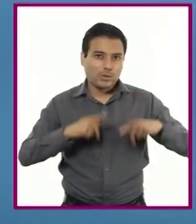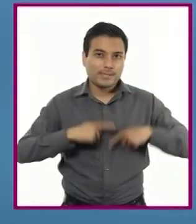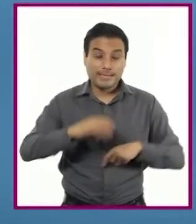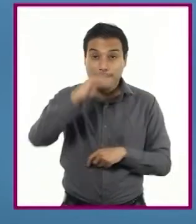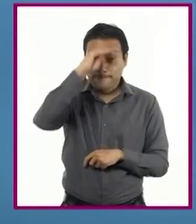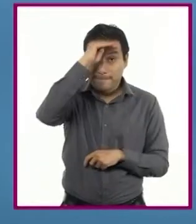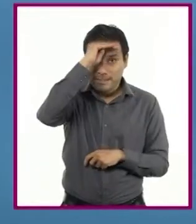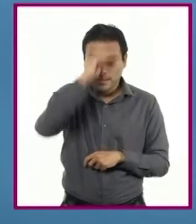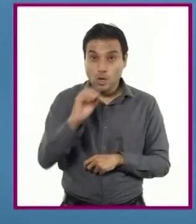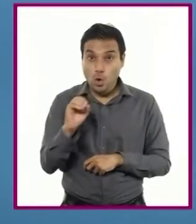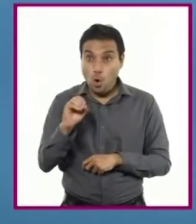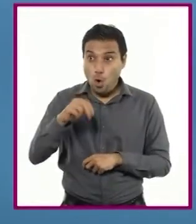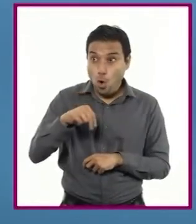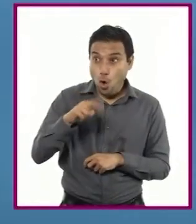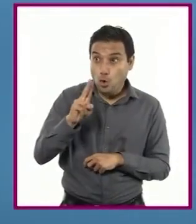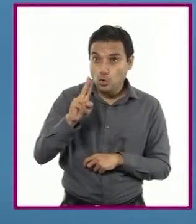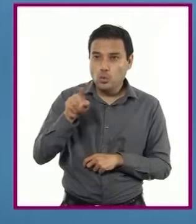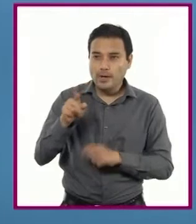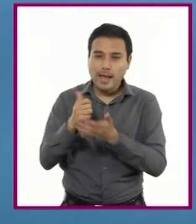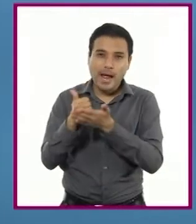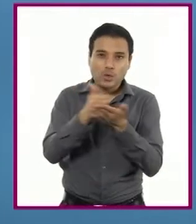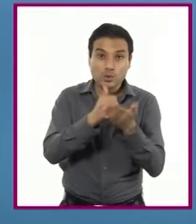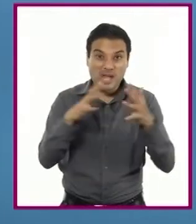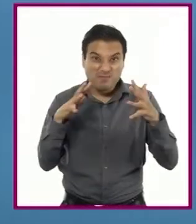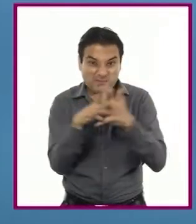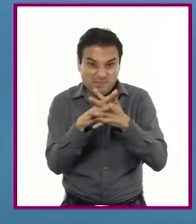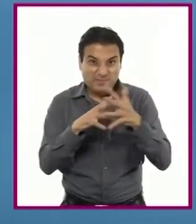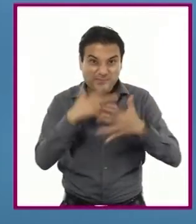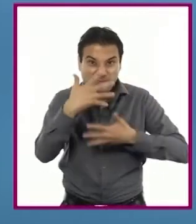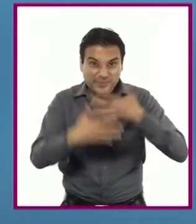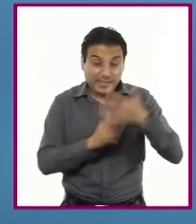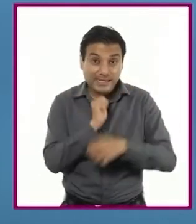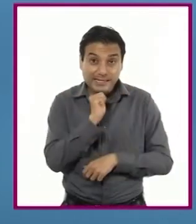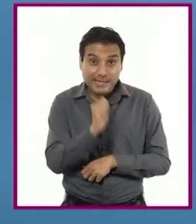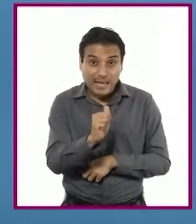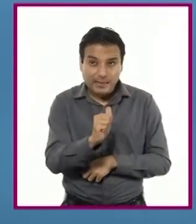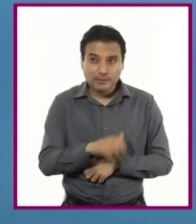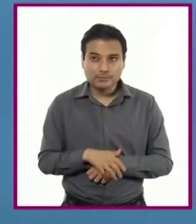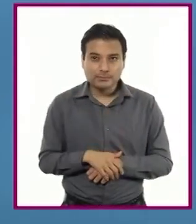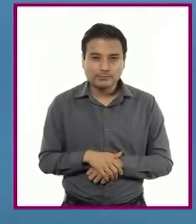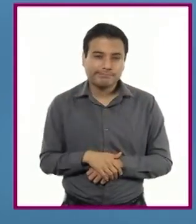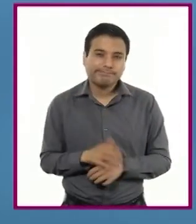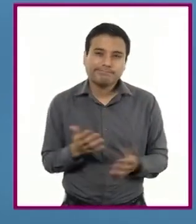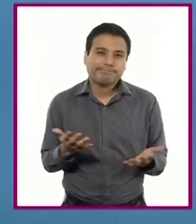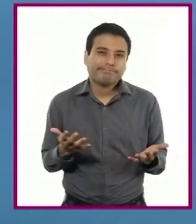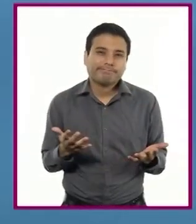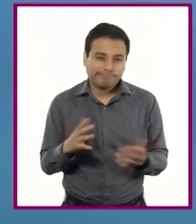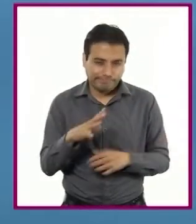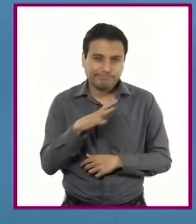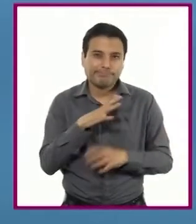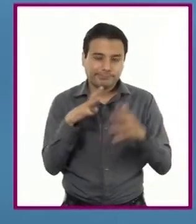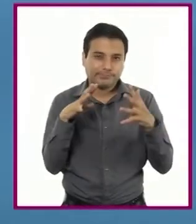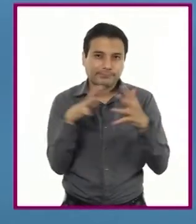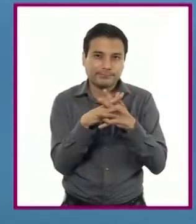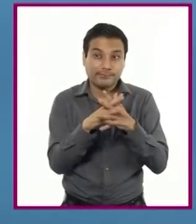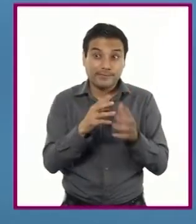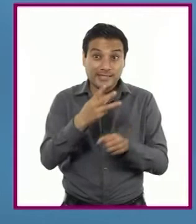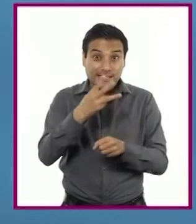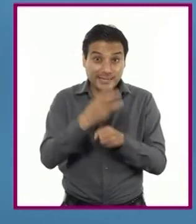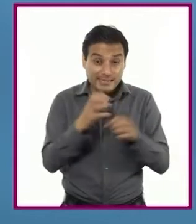y evitar conflictos bélicos no se han hecho realidad. Y, aunque no ha habido una tercera guerra